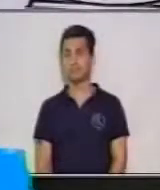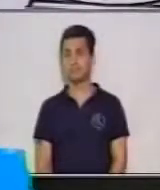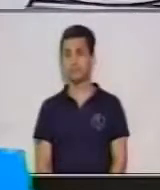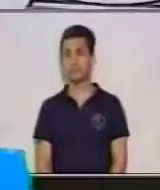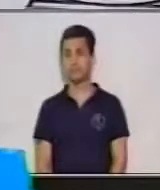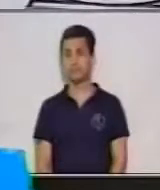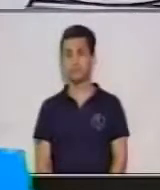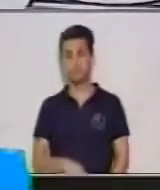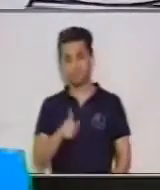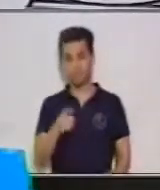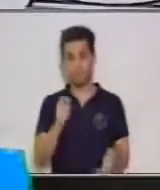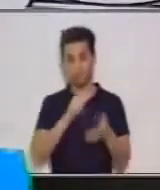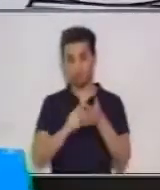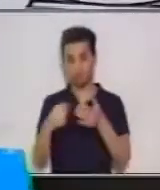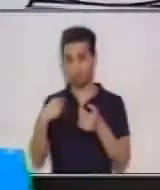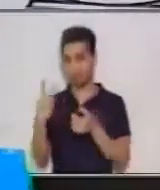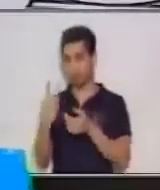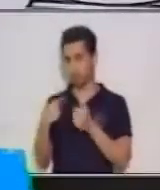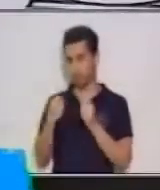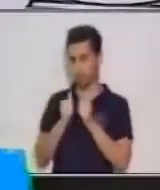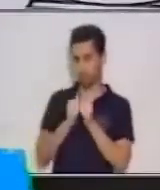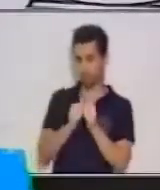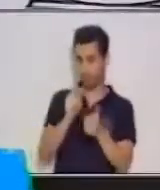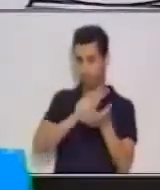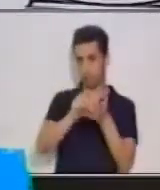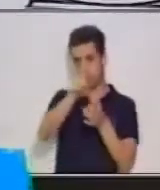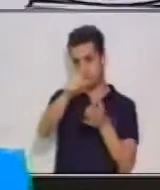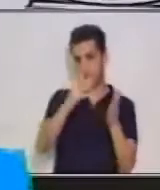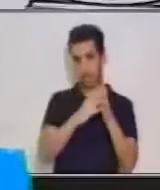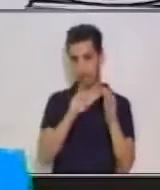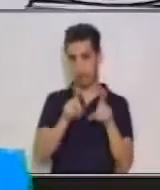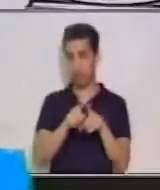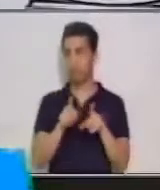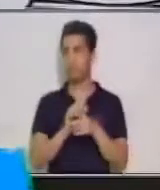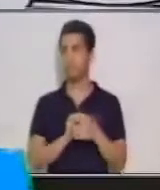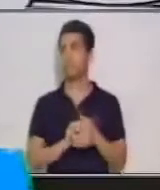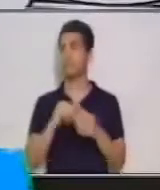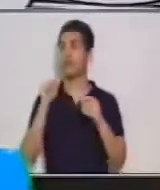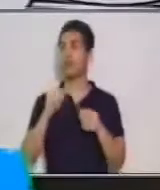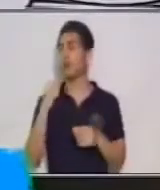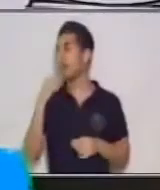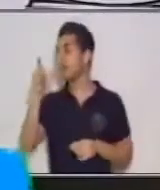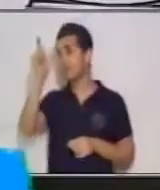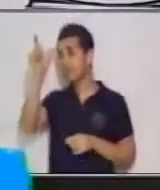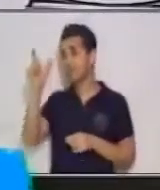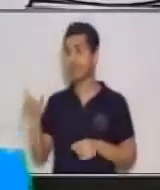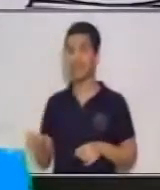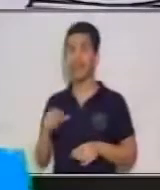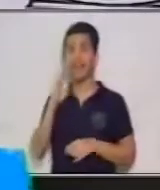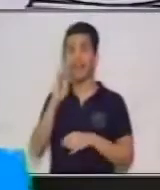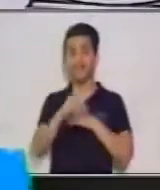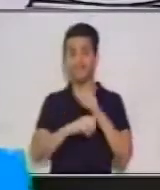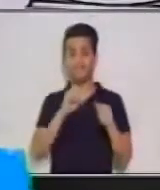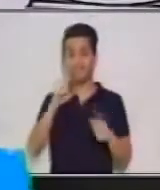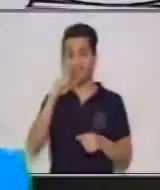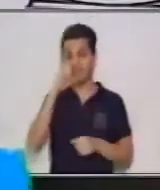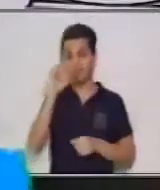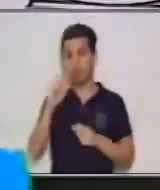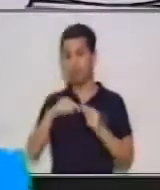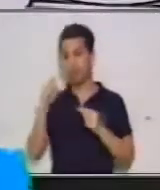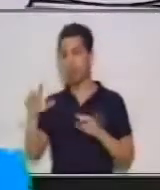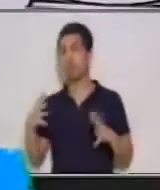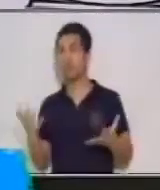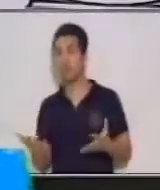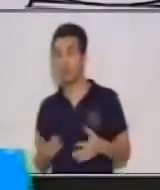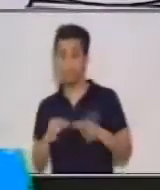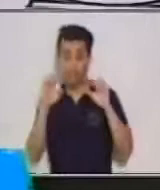Vas trabajando conmigo, espero que ya hayas llenado todos esos aspectos. Ahora, ¿qué efectos nos van a causar? Si los humanos abusan